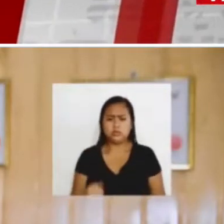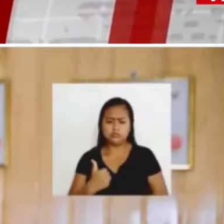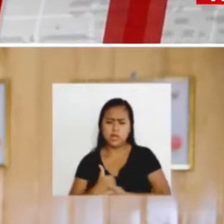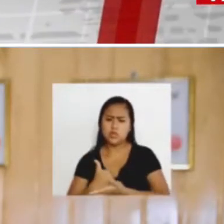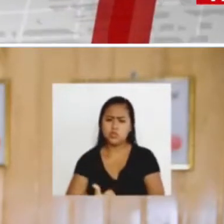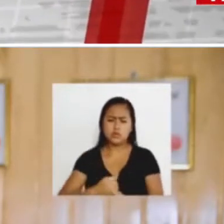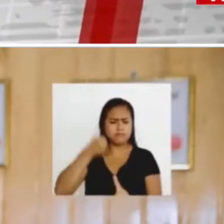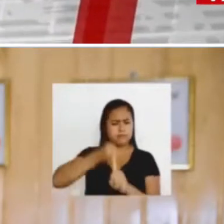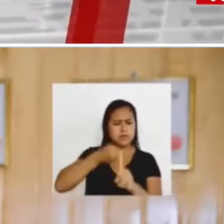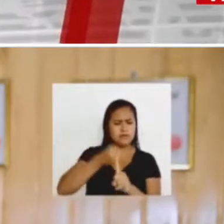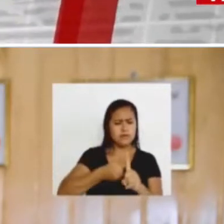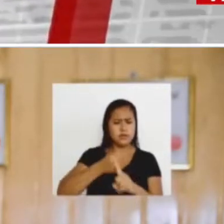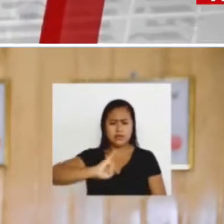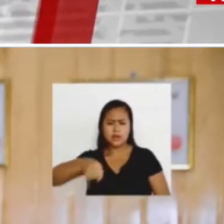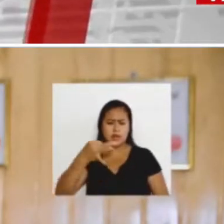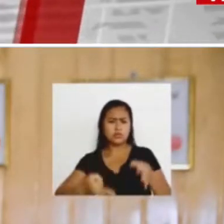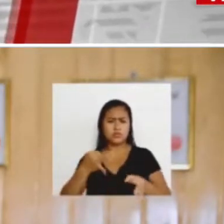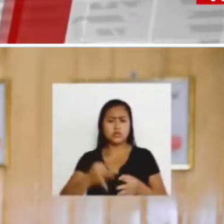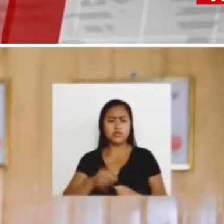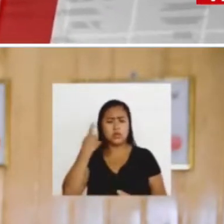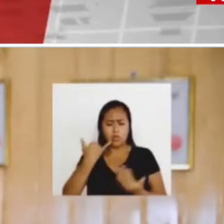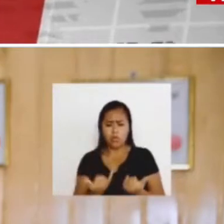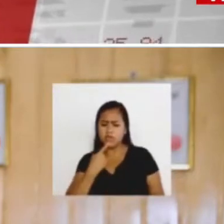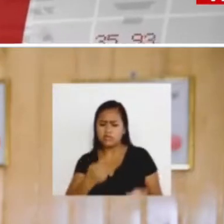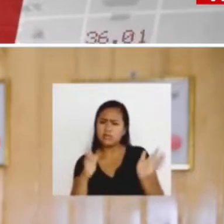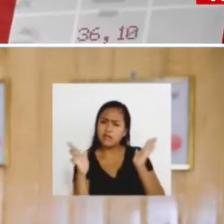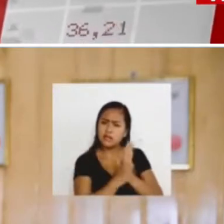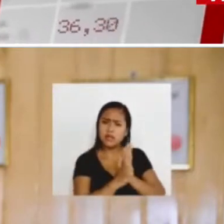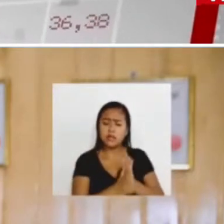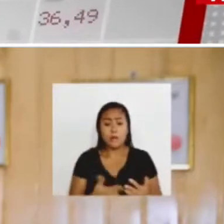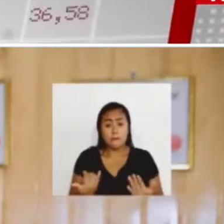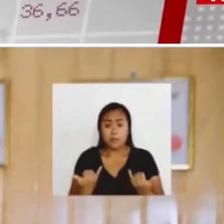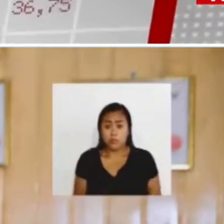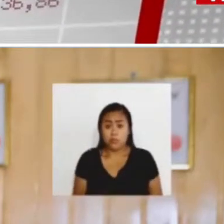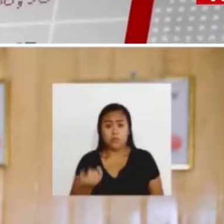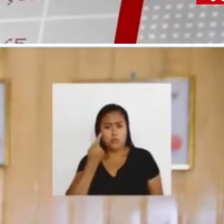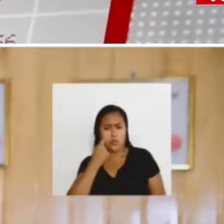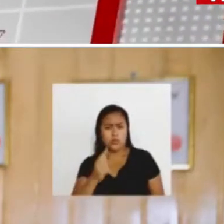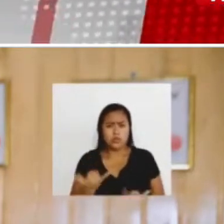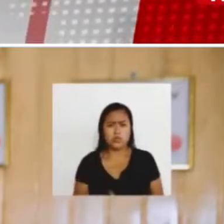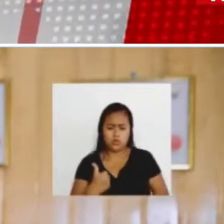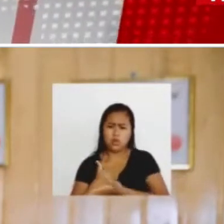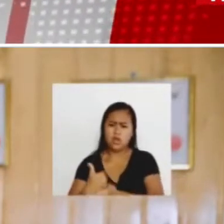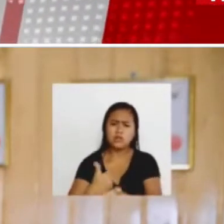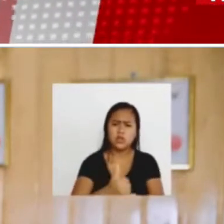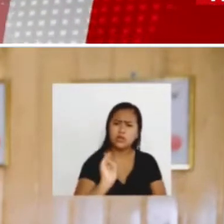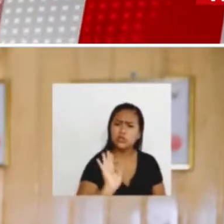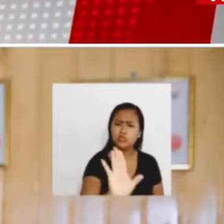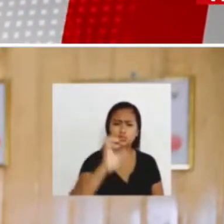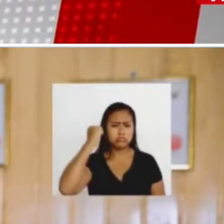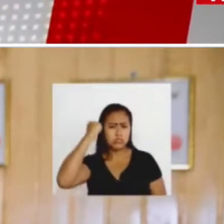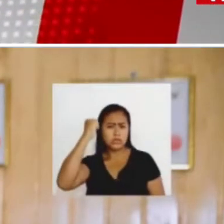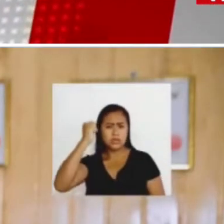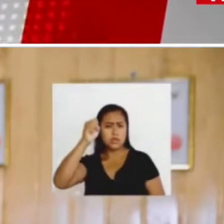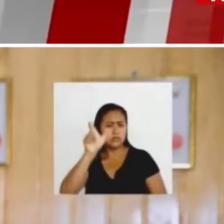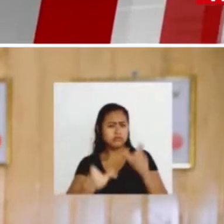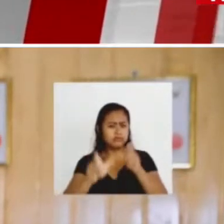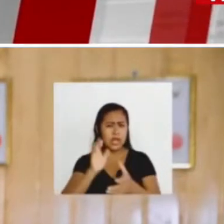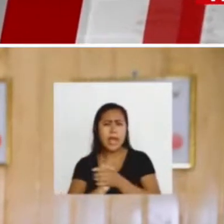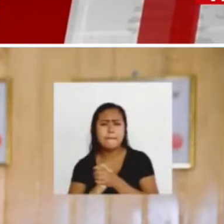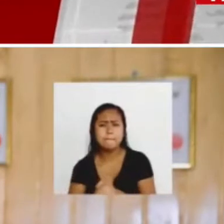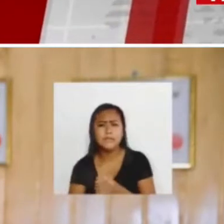no como ahora viven en zozobra, y siempre con el temor de que les van a desalojar, ¿no? Yo creo de que